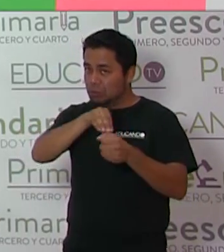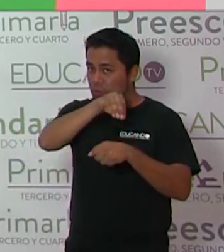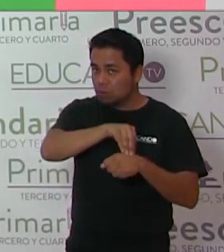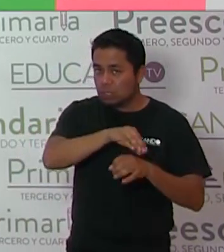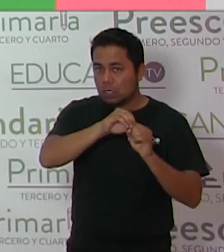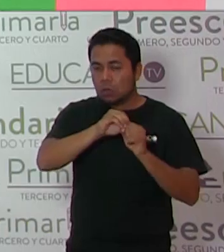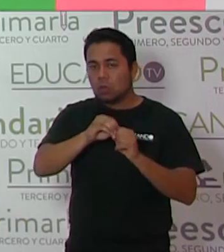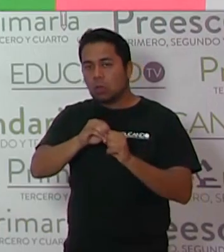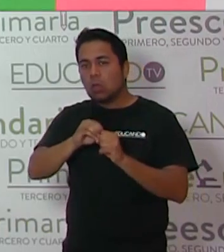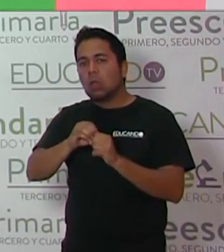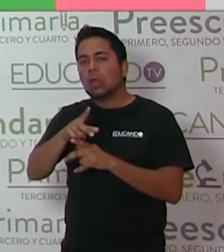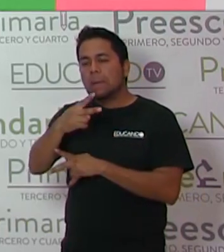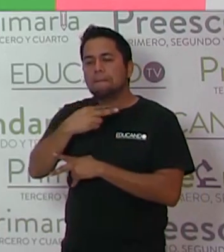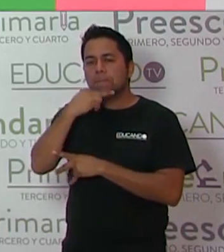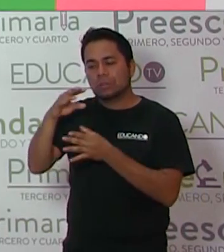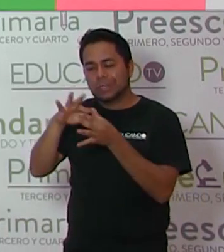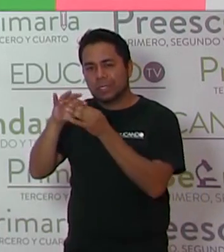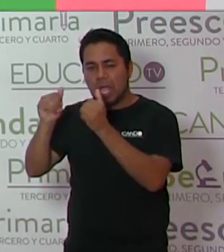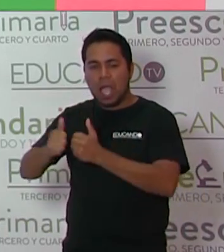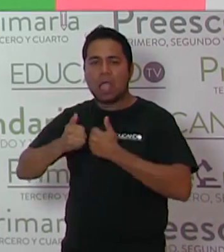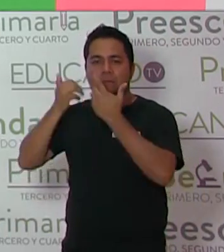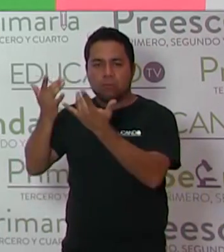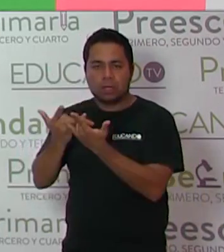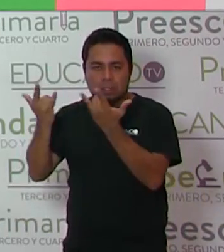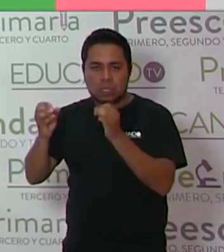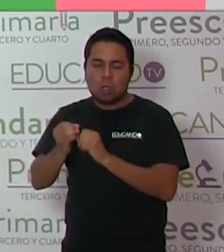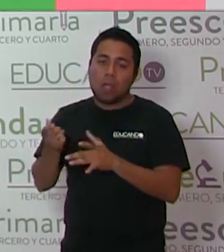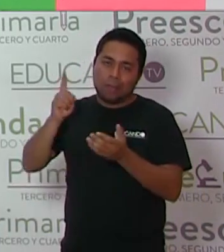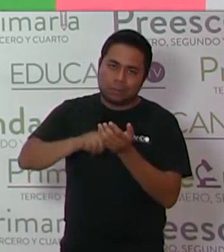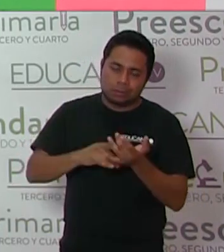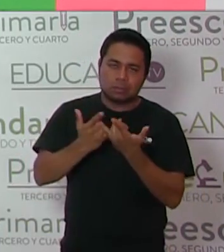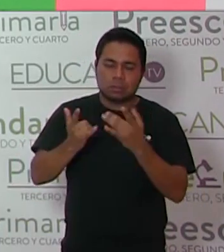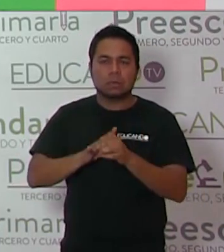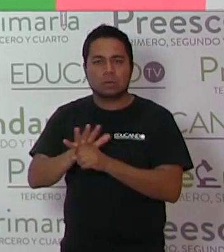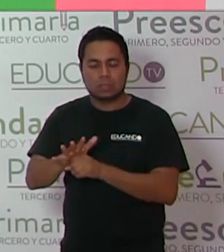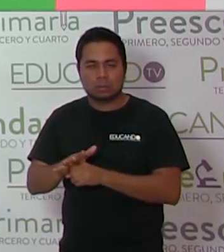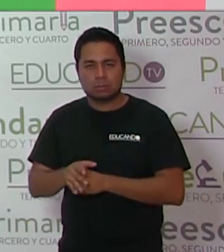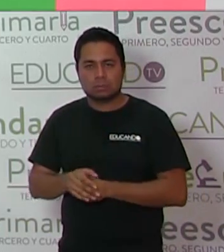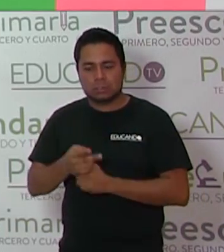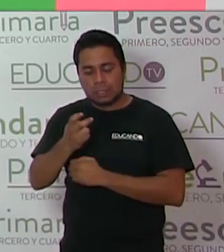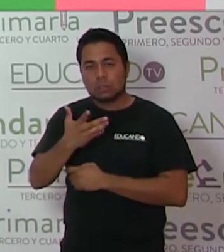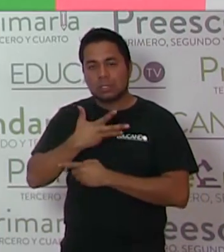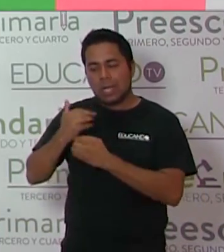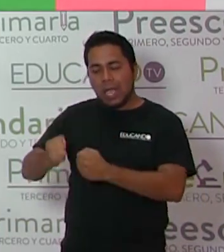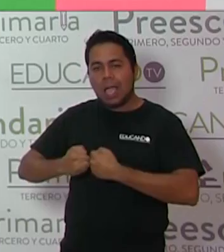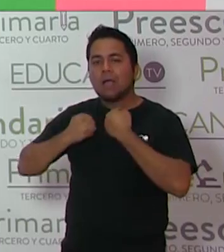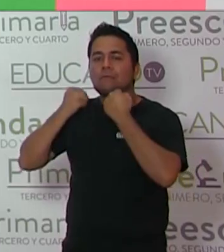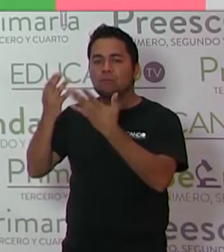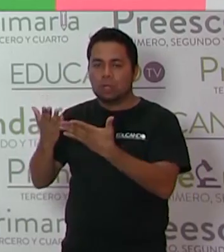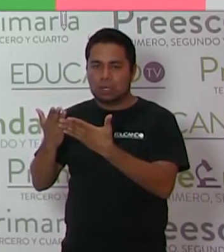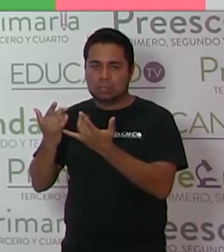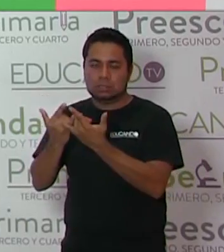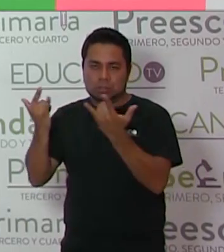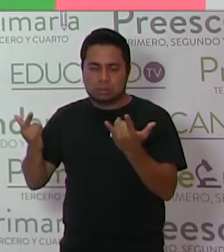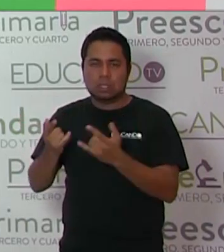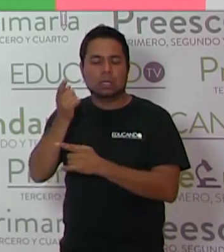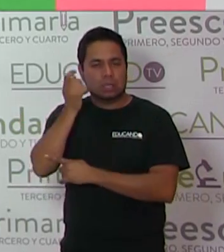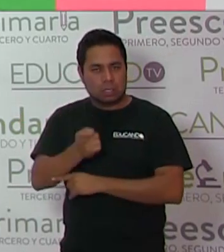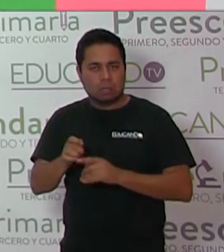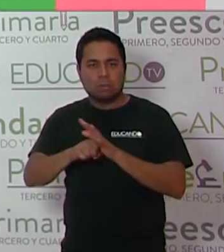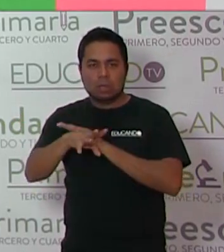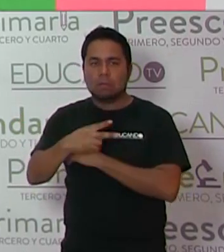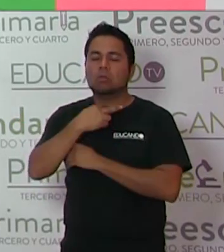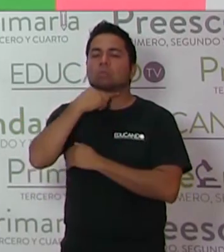texto o está fuera de la historia o dentro de la historia. Está fuera de la historia. Es